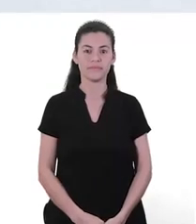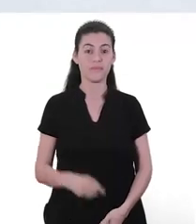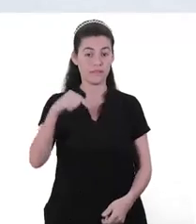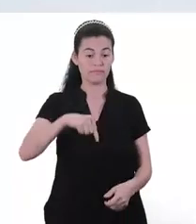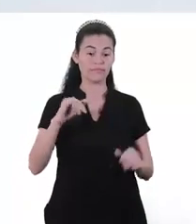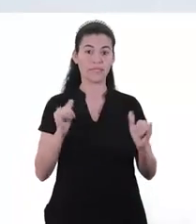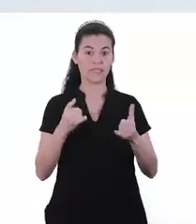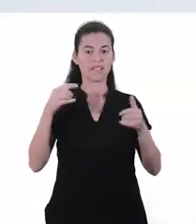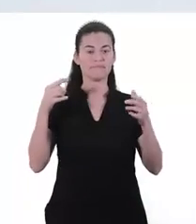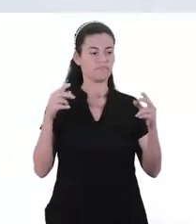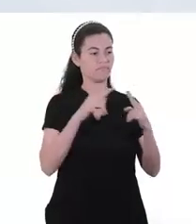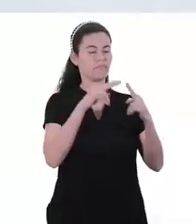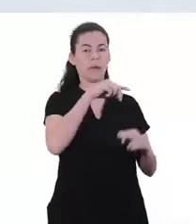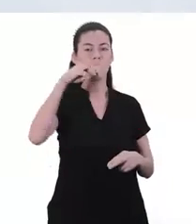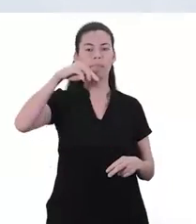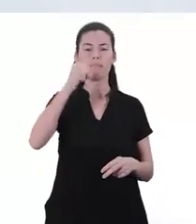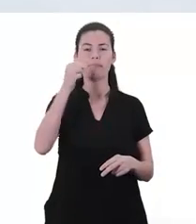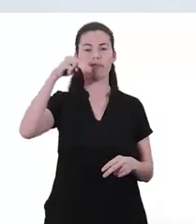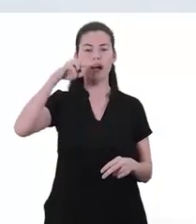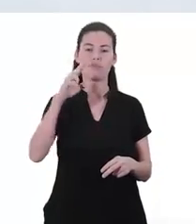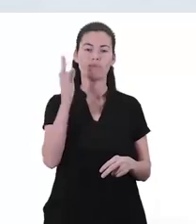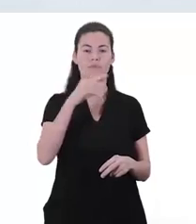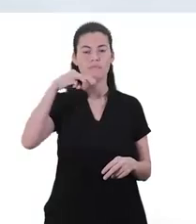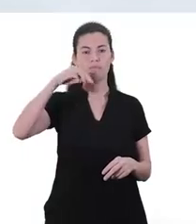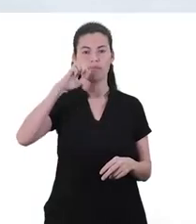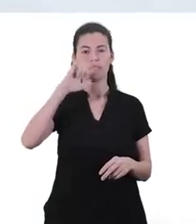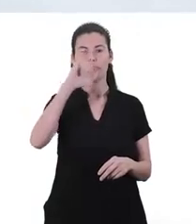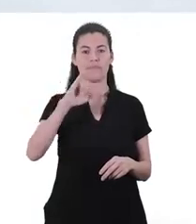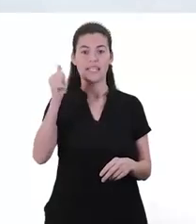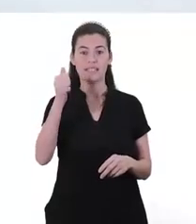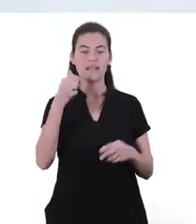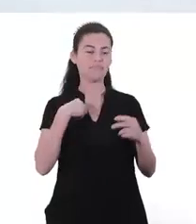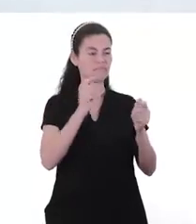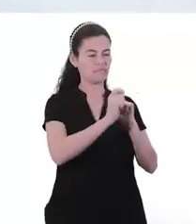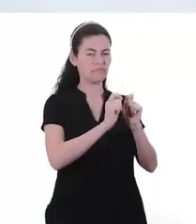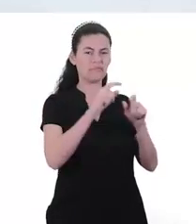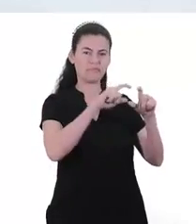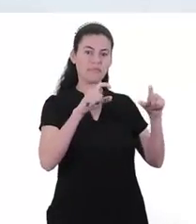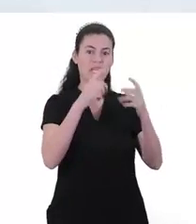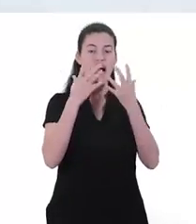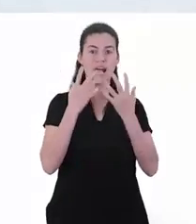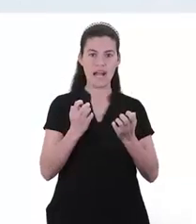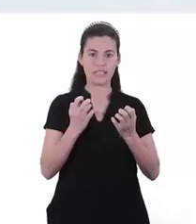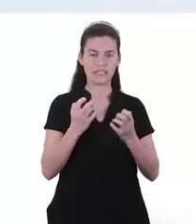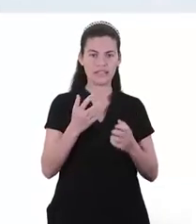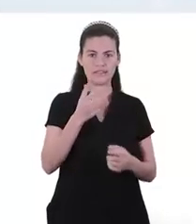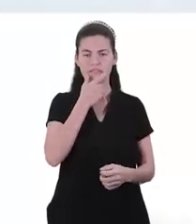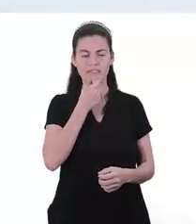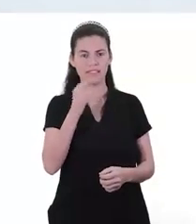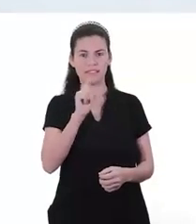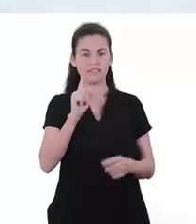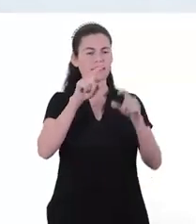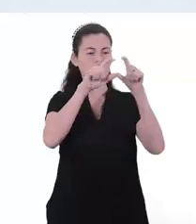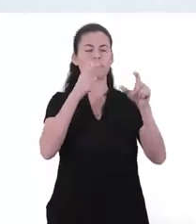Bueno, estamos con Manu Mesa y vamos a hablar, por supuesto, como ya adelantamos, de arte. Qué difícil, Manu, para comenzar a definir